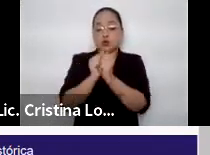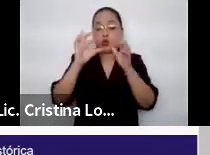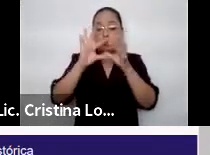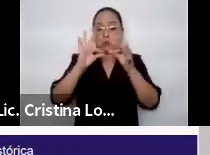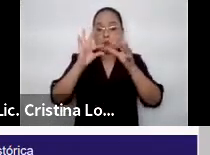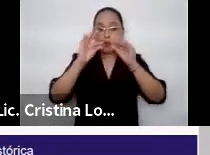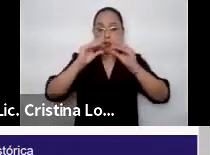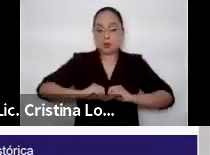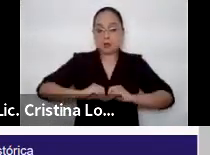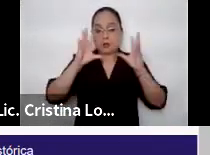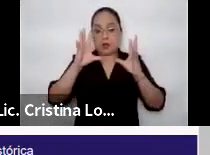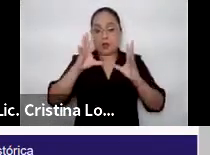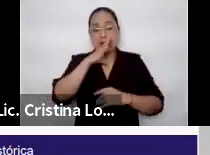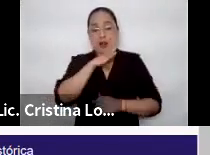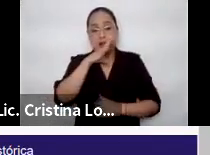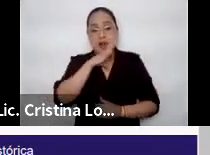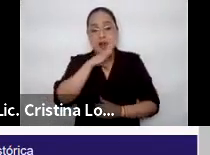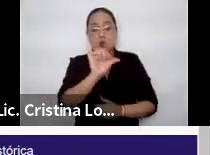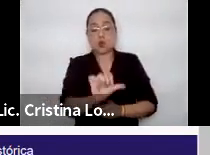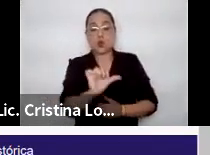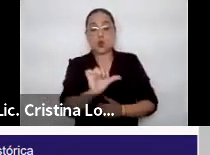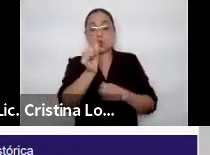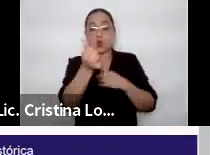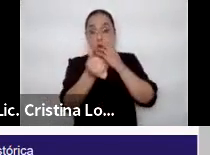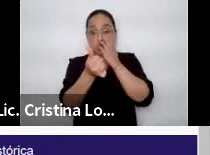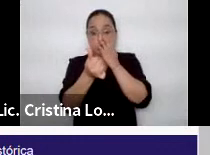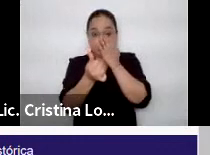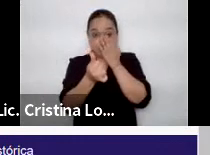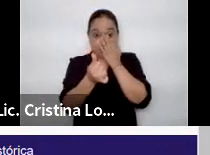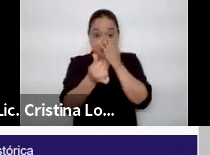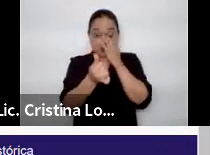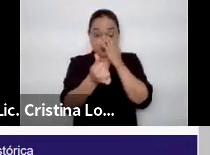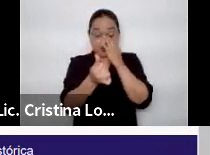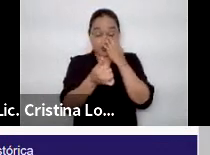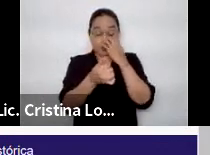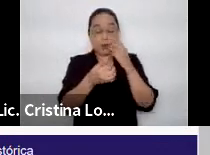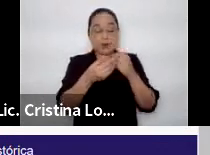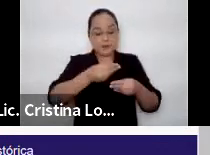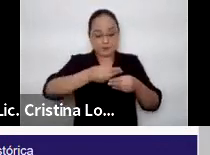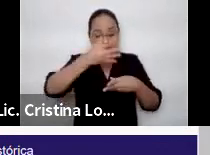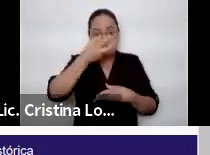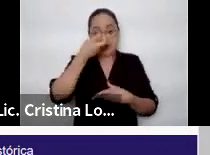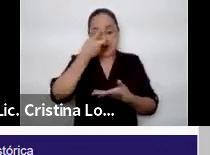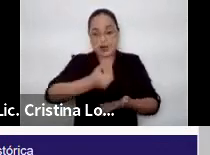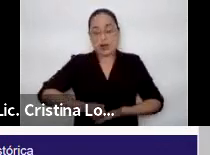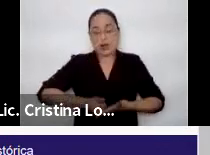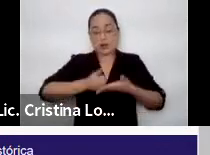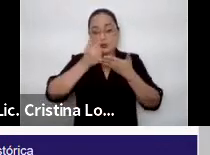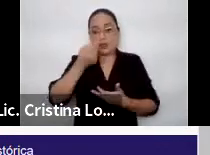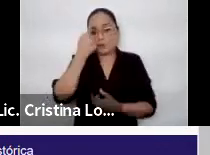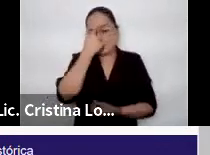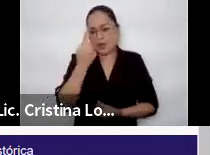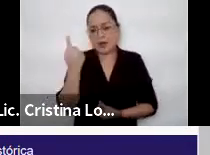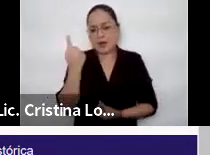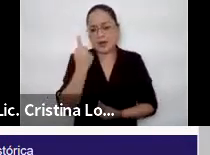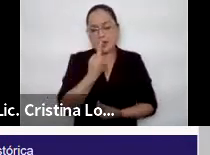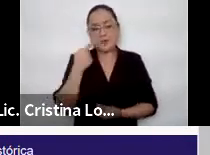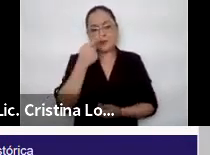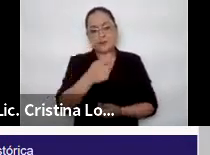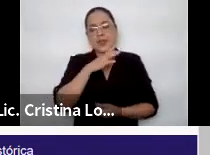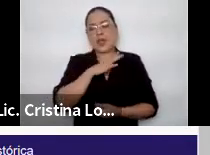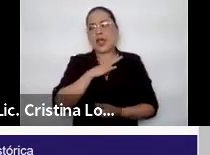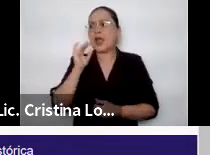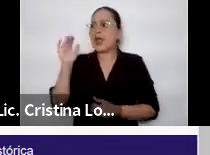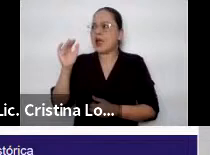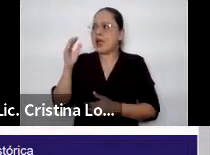diciendo que únicamente tenemos 11 votos. Esto nos puede ser de utilidad precisamente cuando nos digan, oigan, ¿cuántos